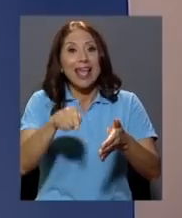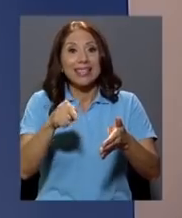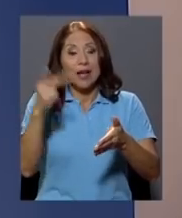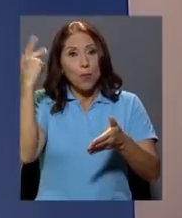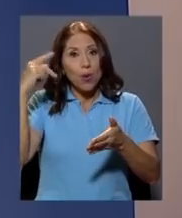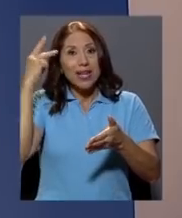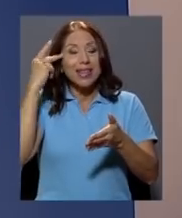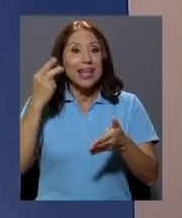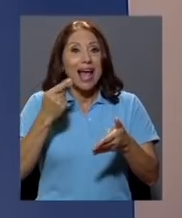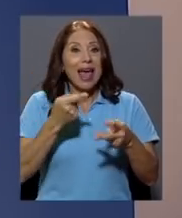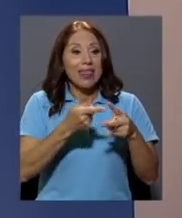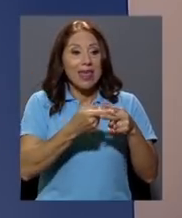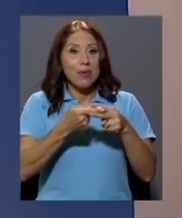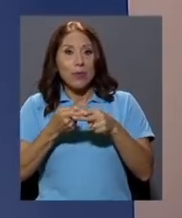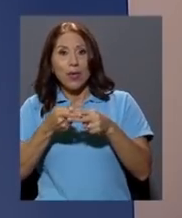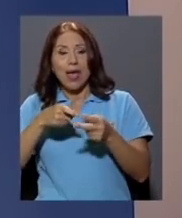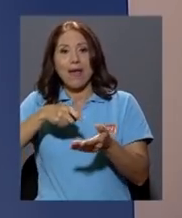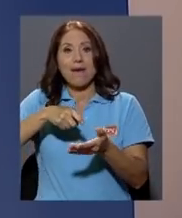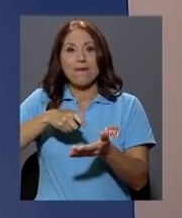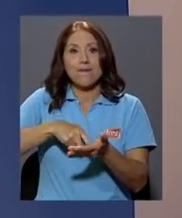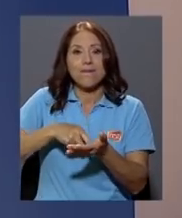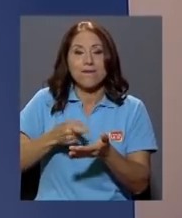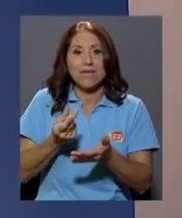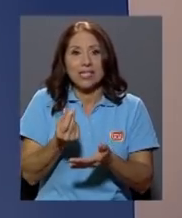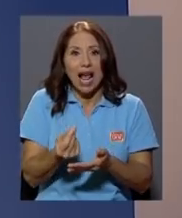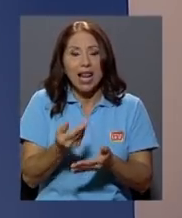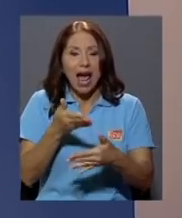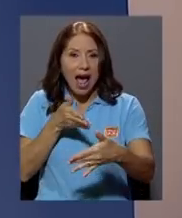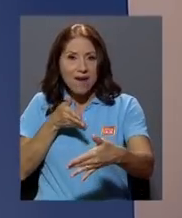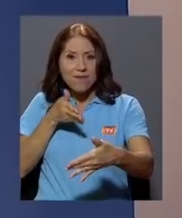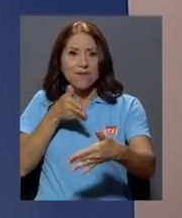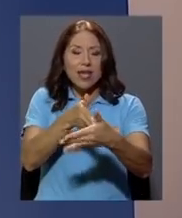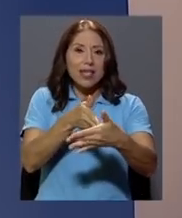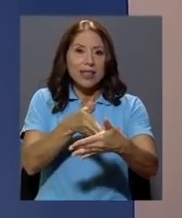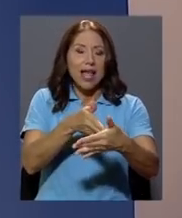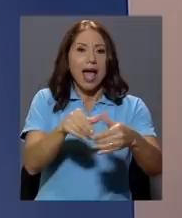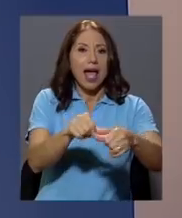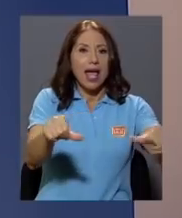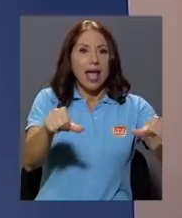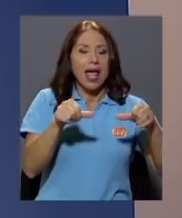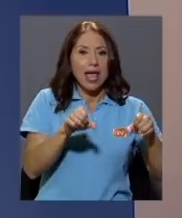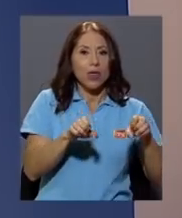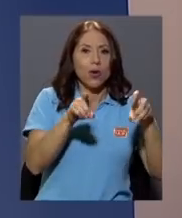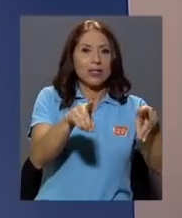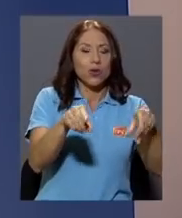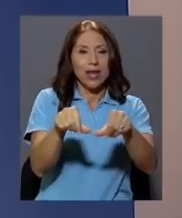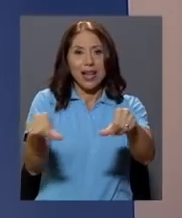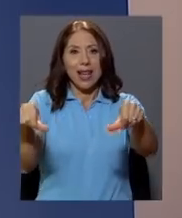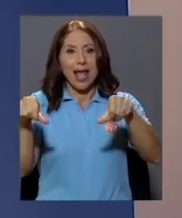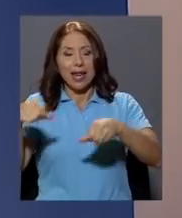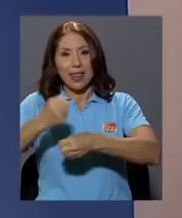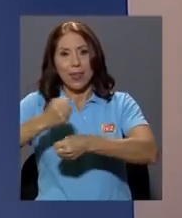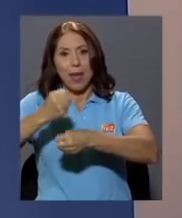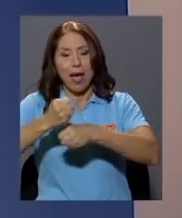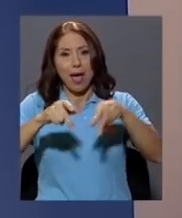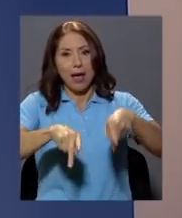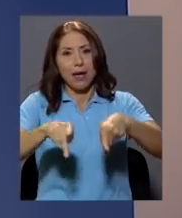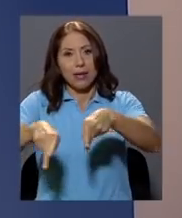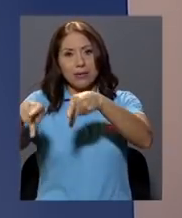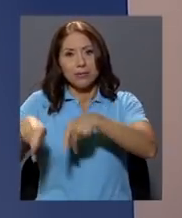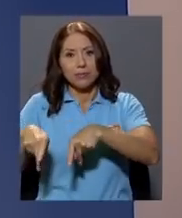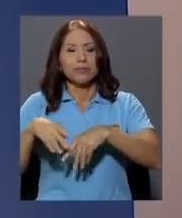fiscal afecta de manera primaria, obviamente, el caso de la educación y también el caso de la vida laboral de las